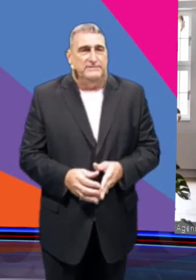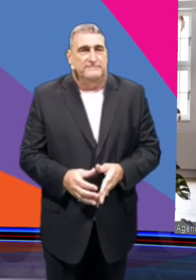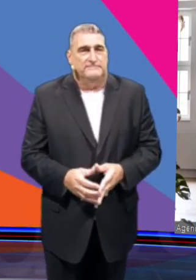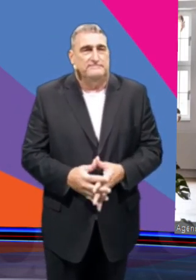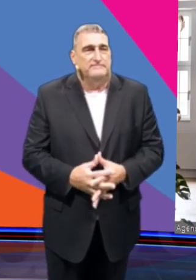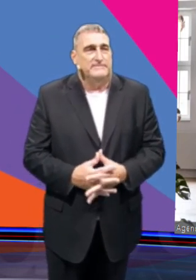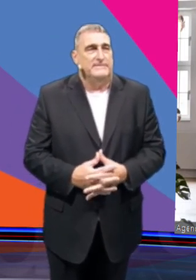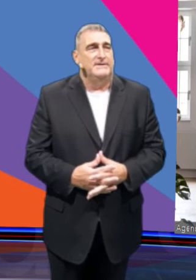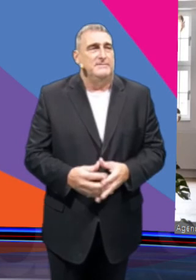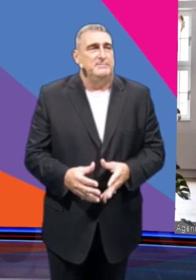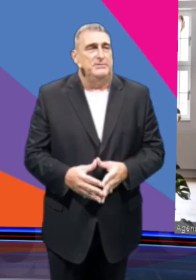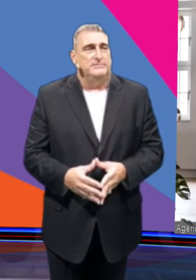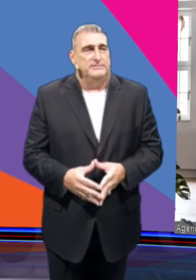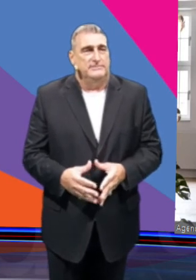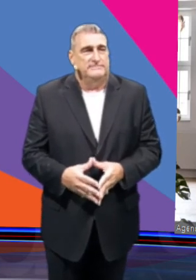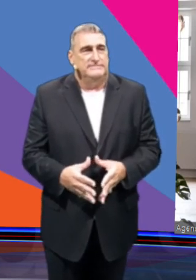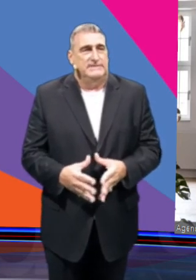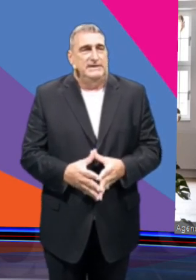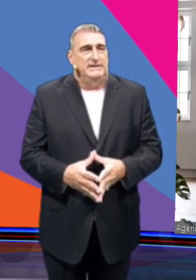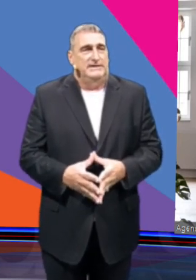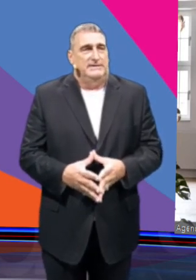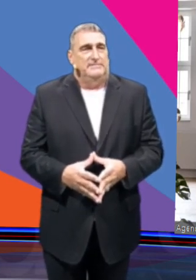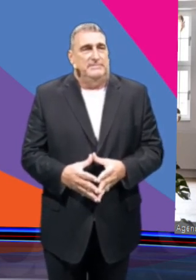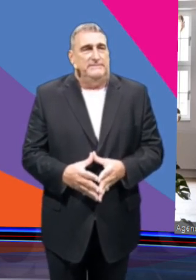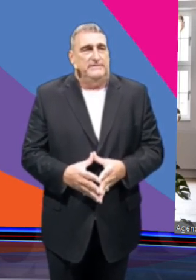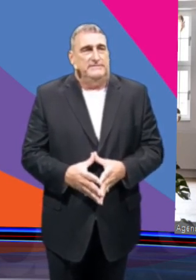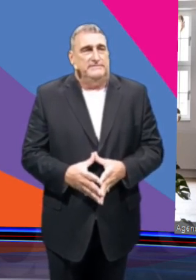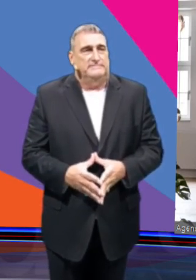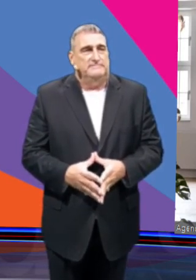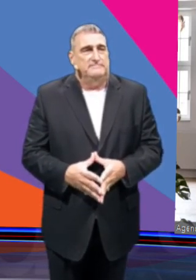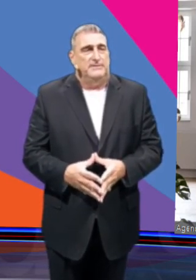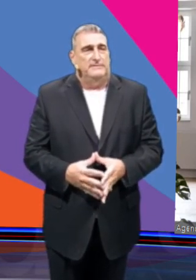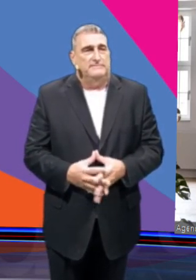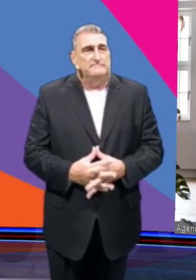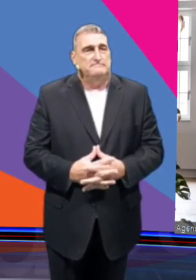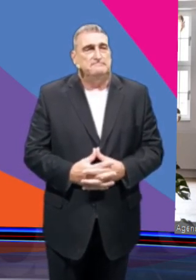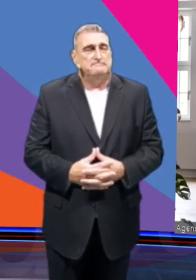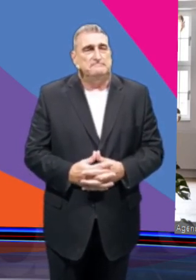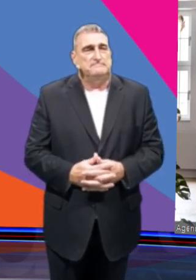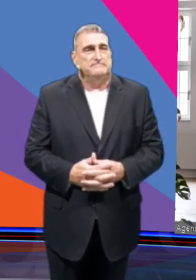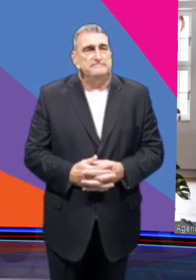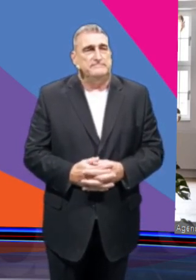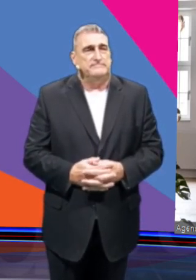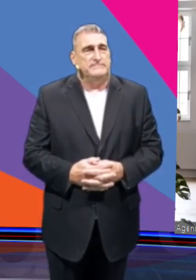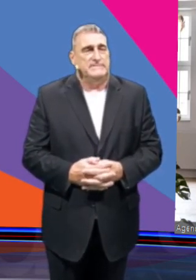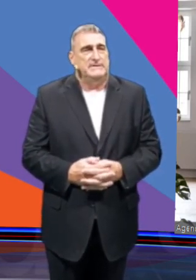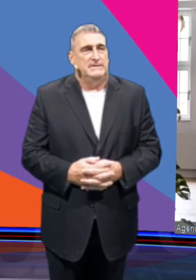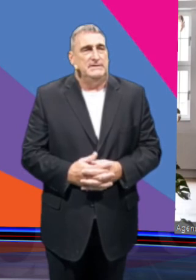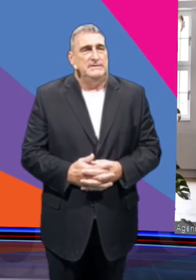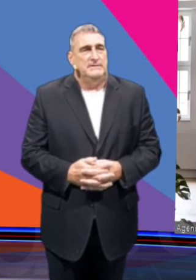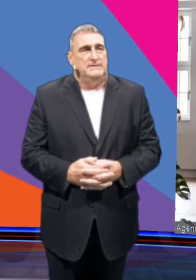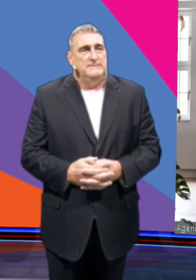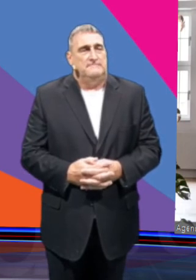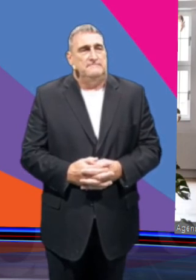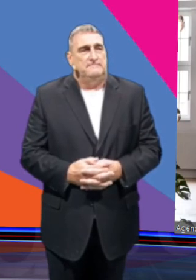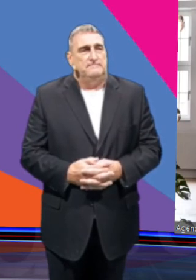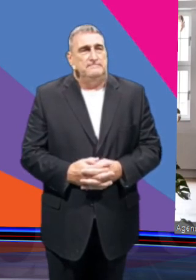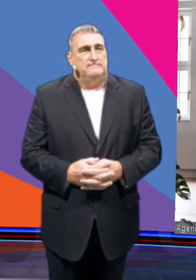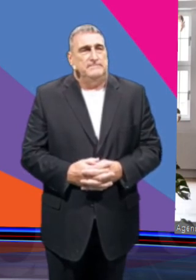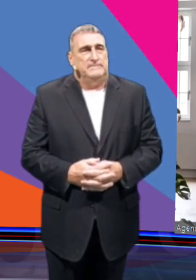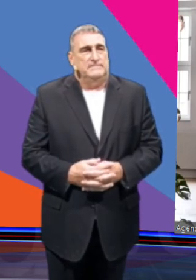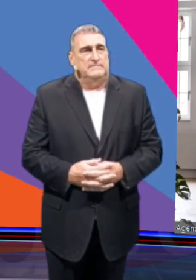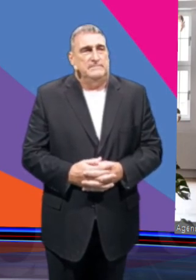Perfecto. Pronto. Pronto. Perfecto. Me Bueno. parece que va a tener más que ver con los